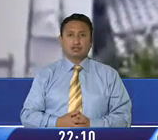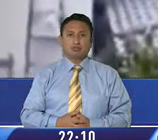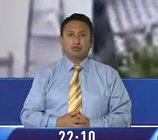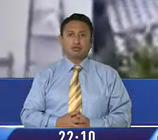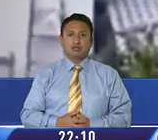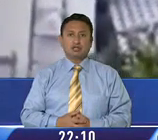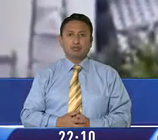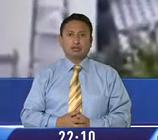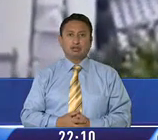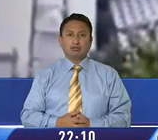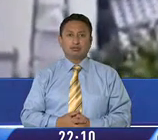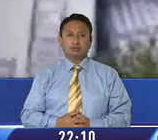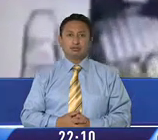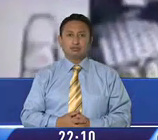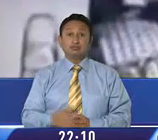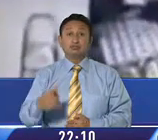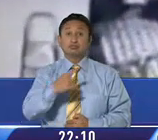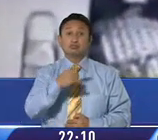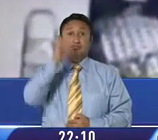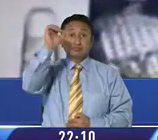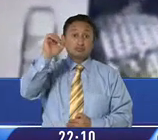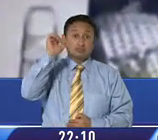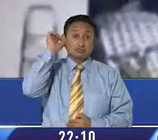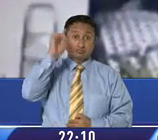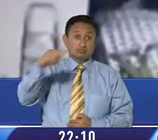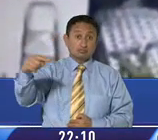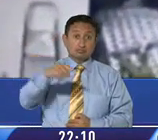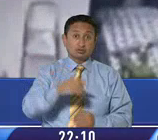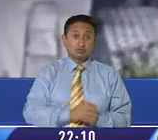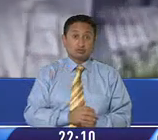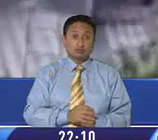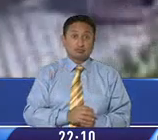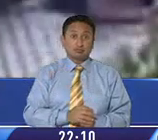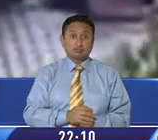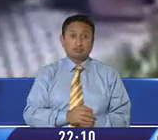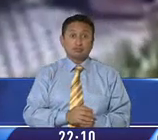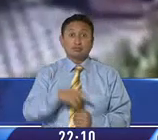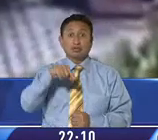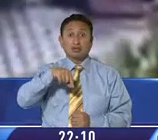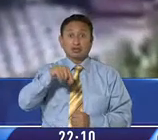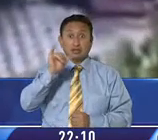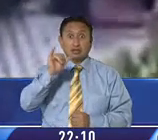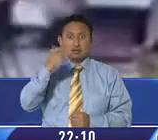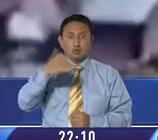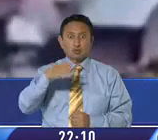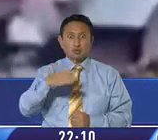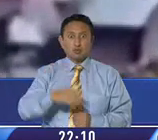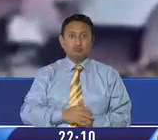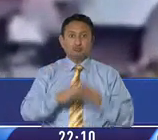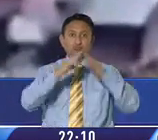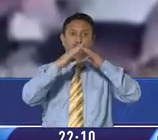Es el video que quedó registrado en una cámara de vigilancia y que causó conmoción durante este fin de semana.